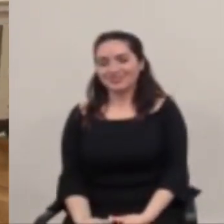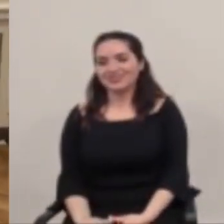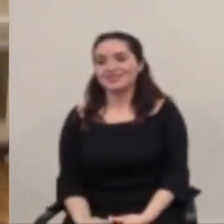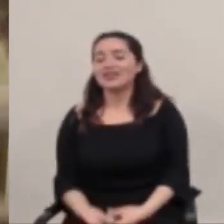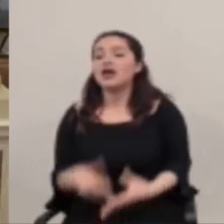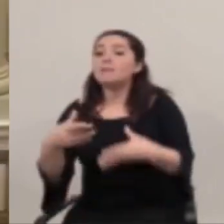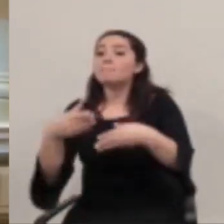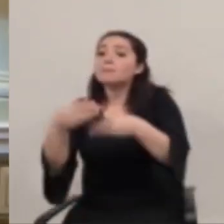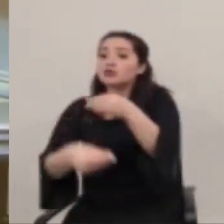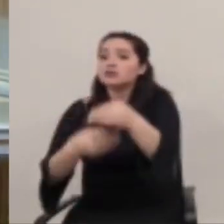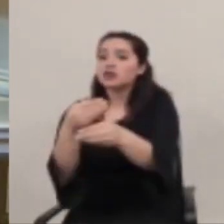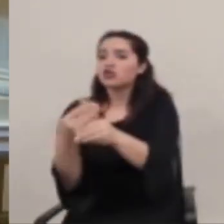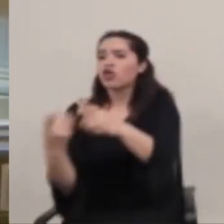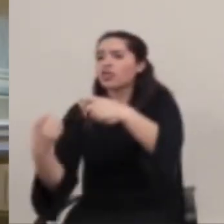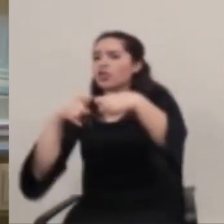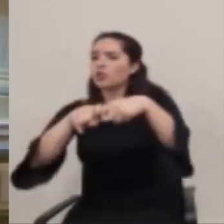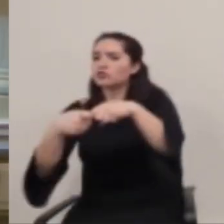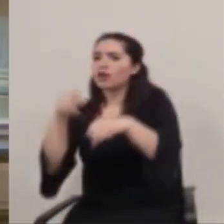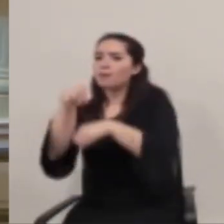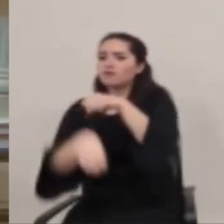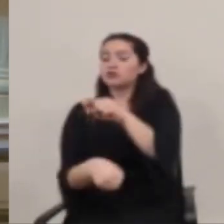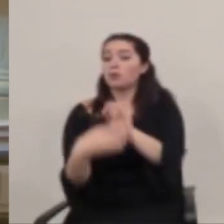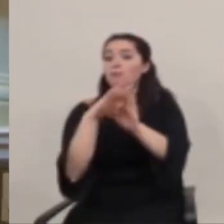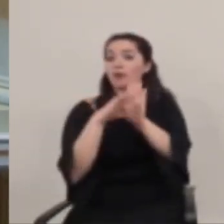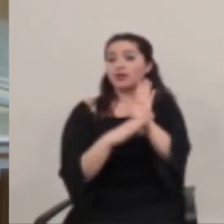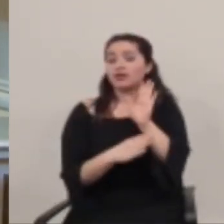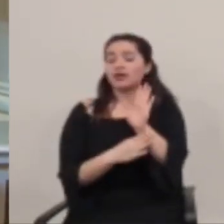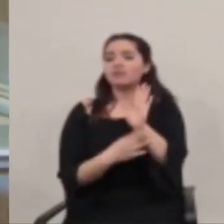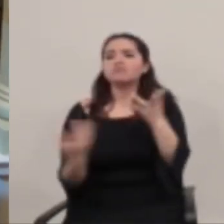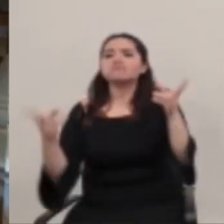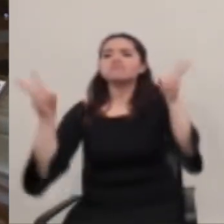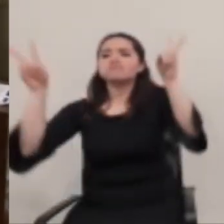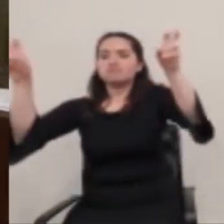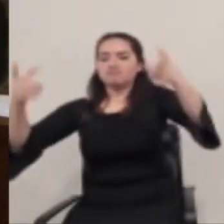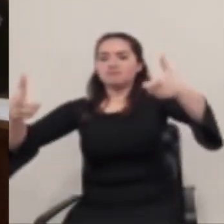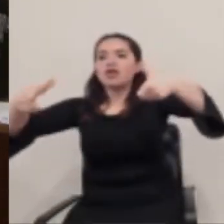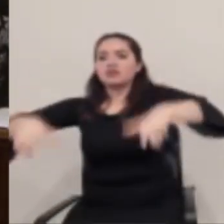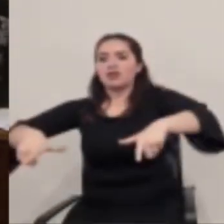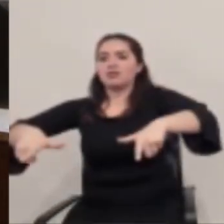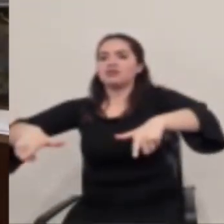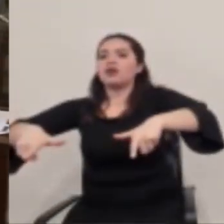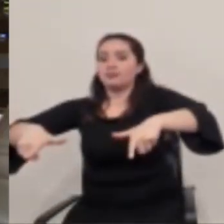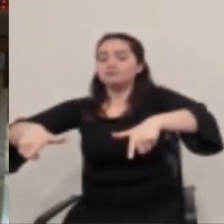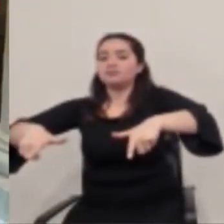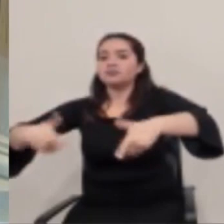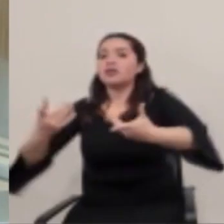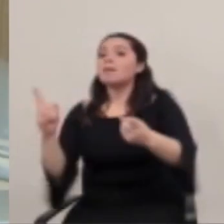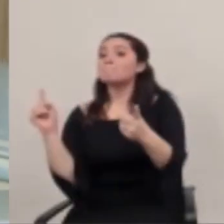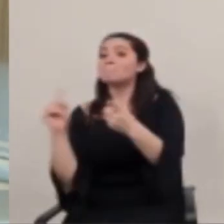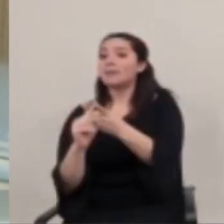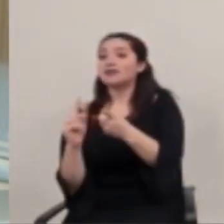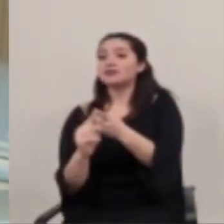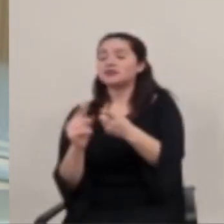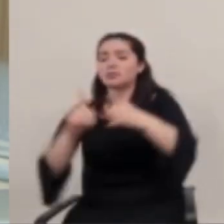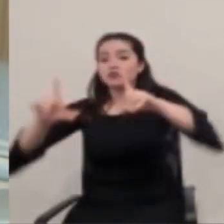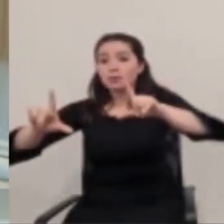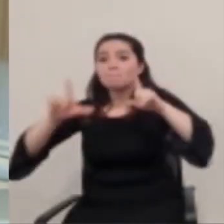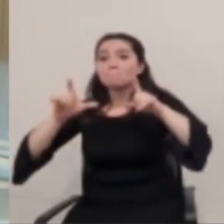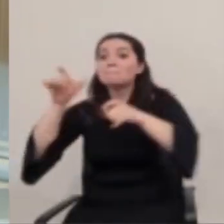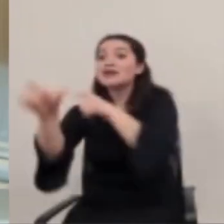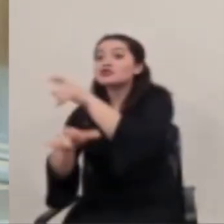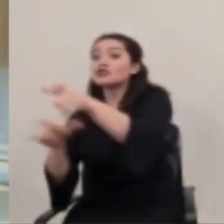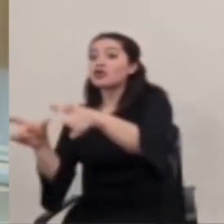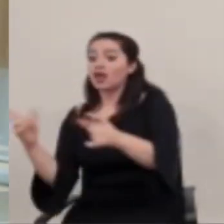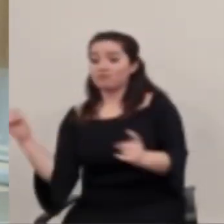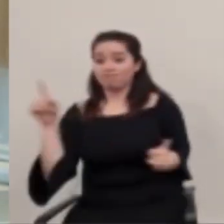El proceso de discusión y aprobación de esta política fue de carácter testamental, contando con la participación protagónica de personas